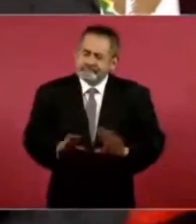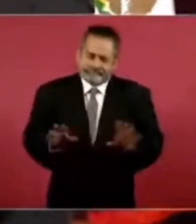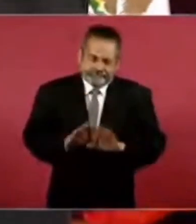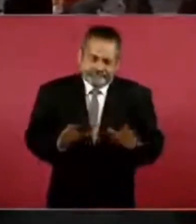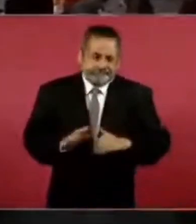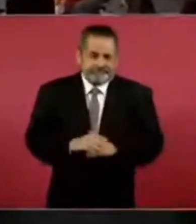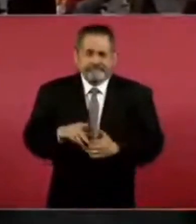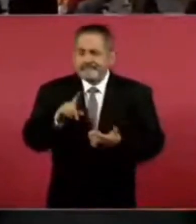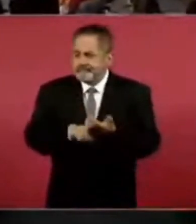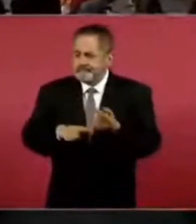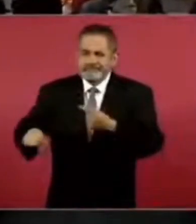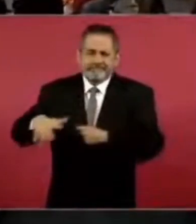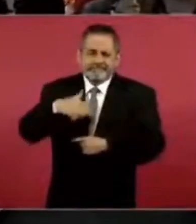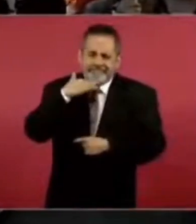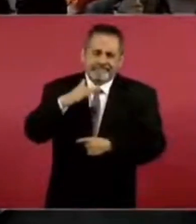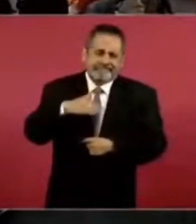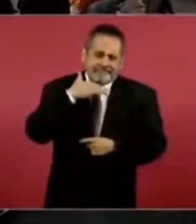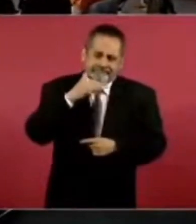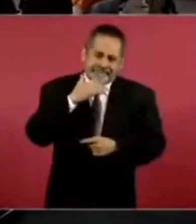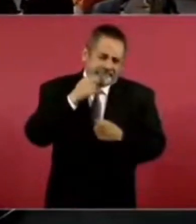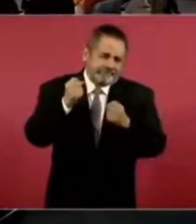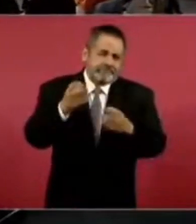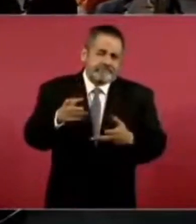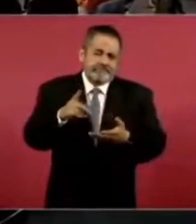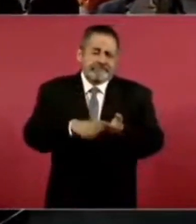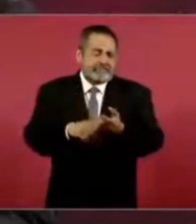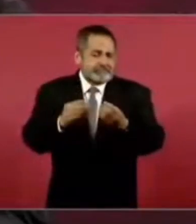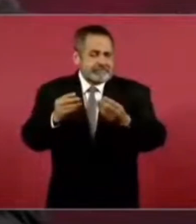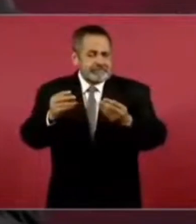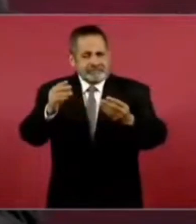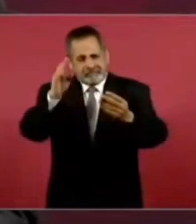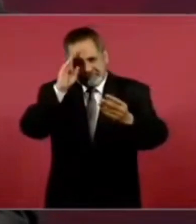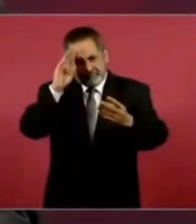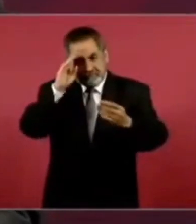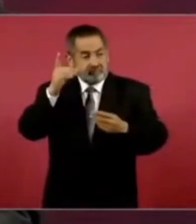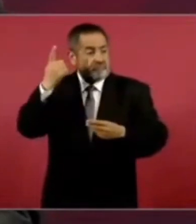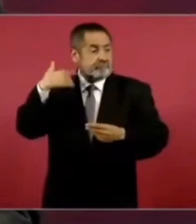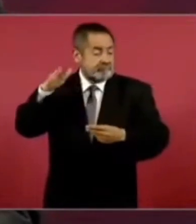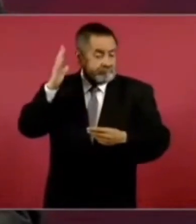la corrupción que reinaba, que imperaba.